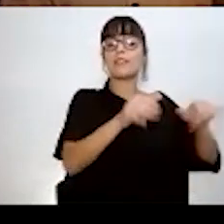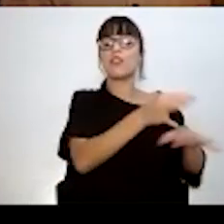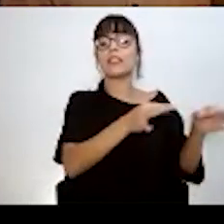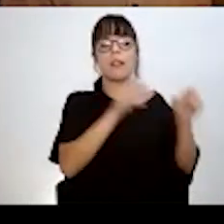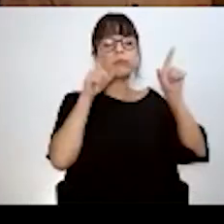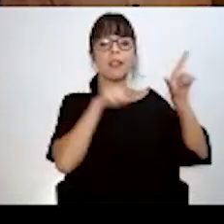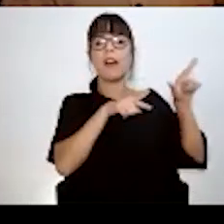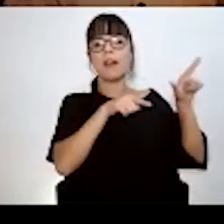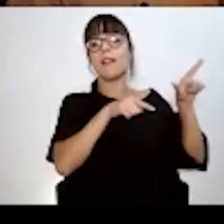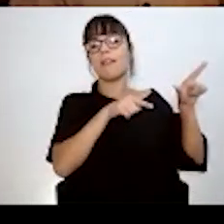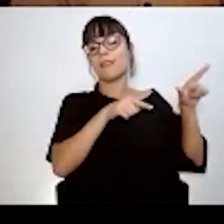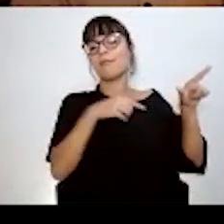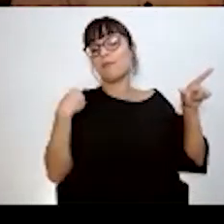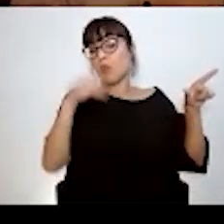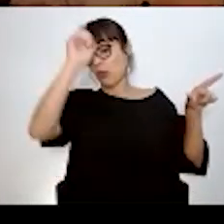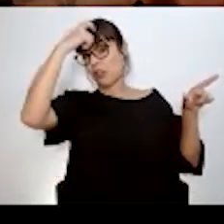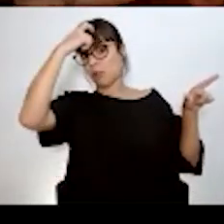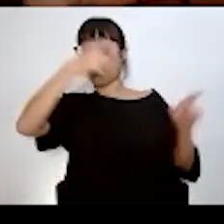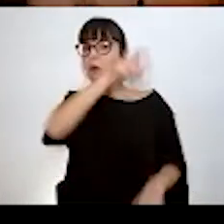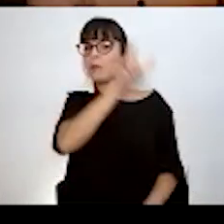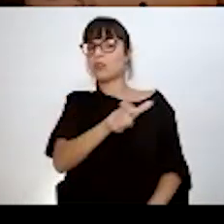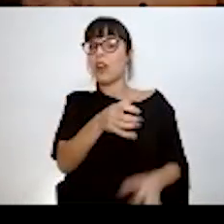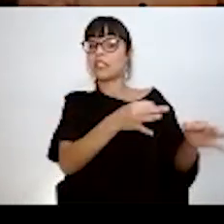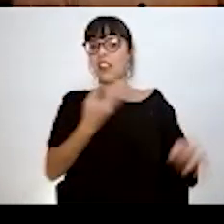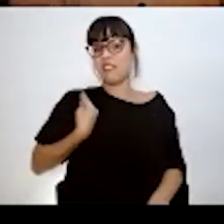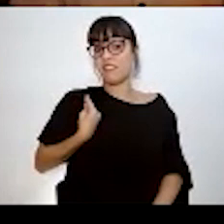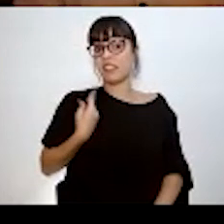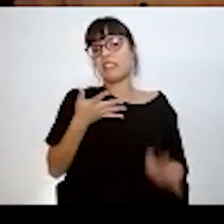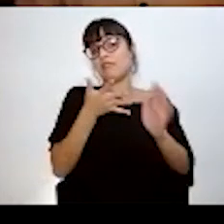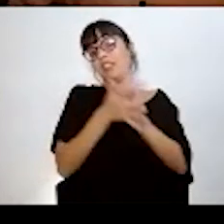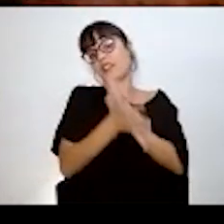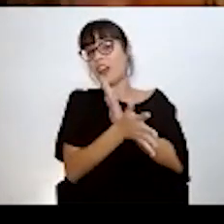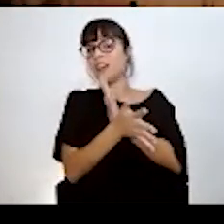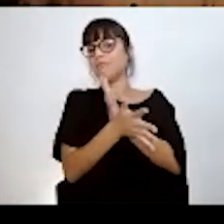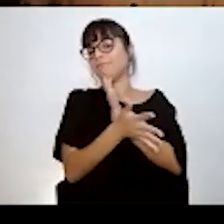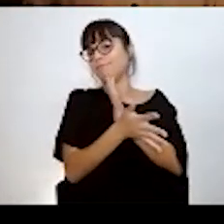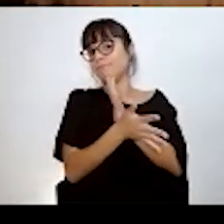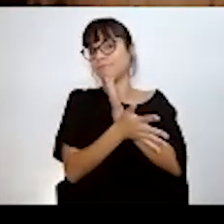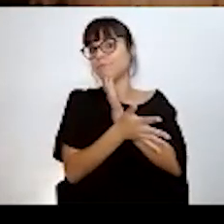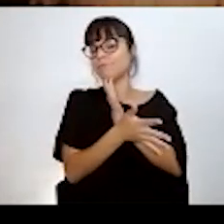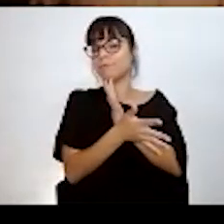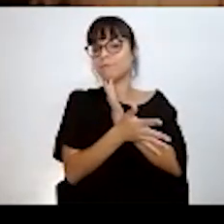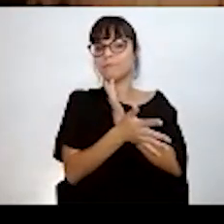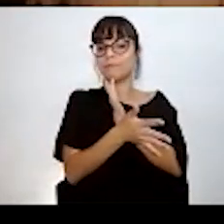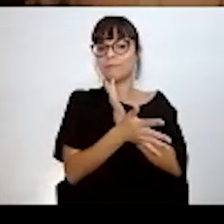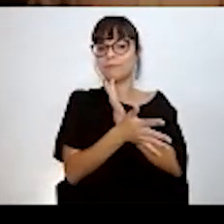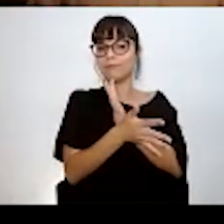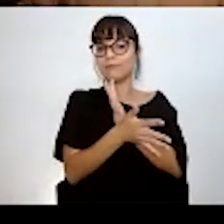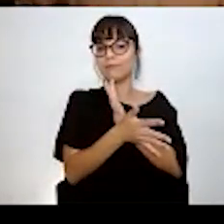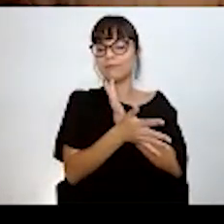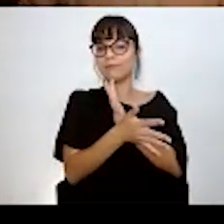que vive en un espacio, por así decir, paradisíaco, que ha sabido superarse ante una serie de